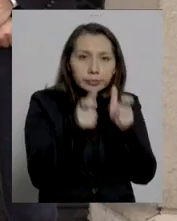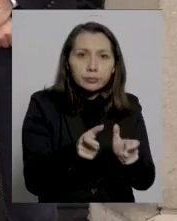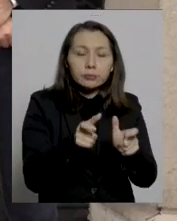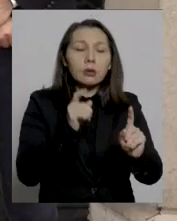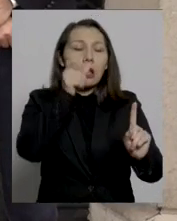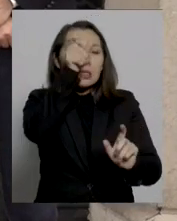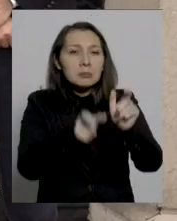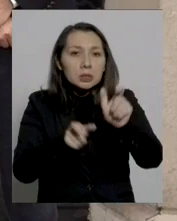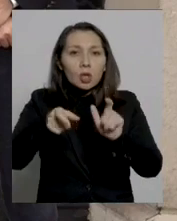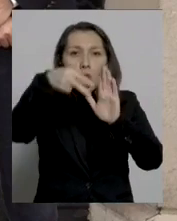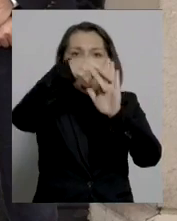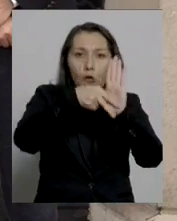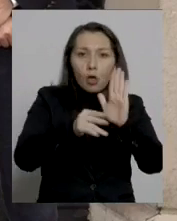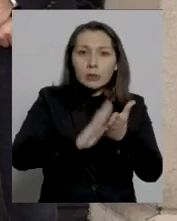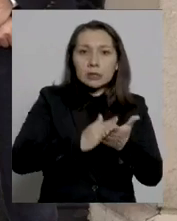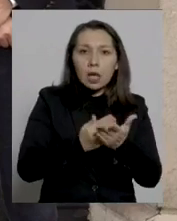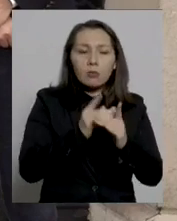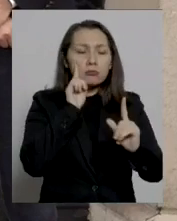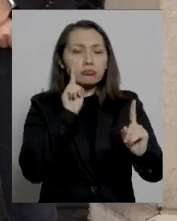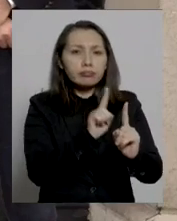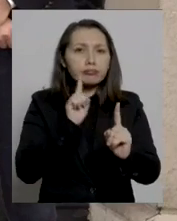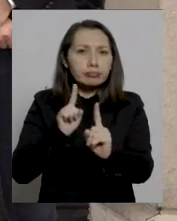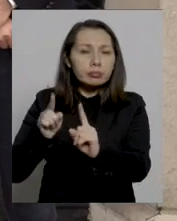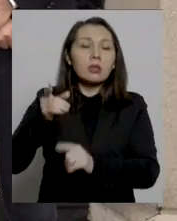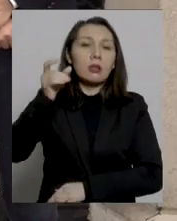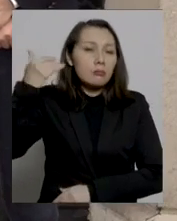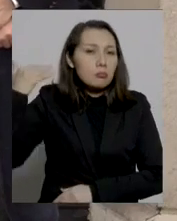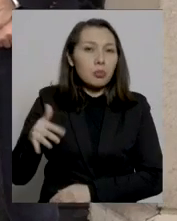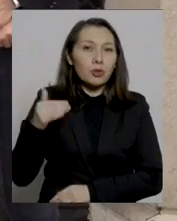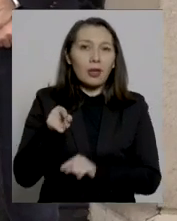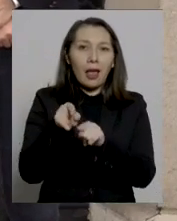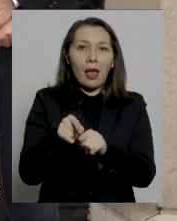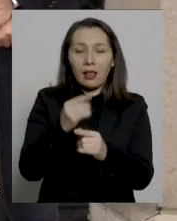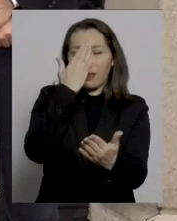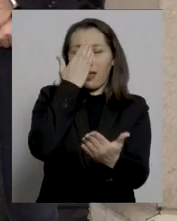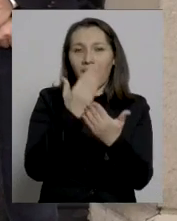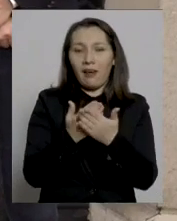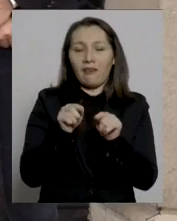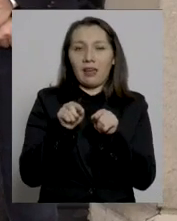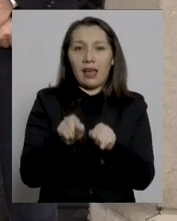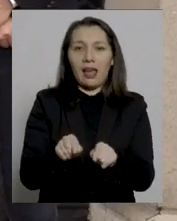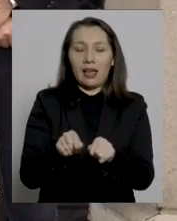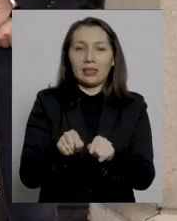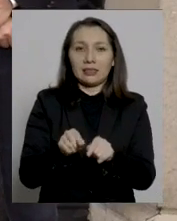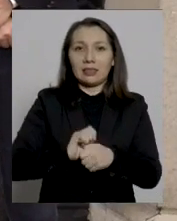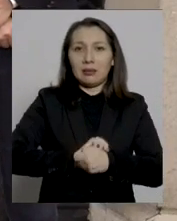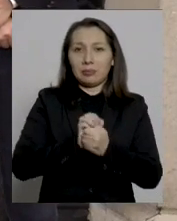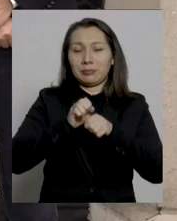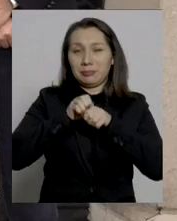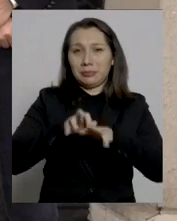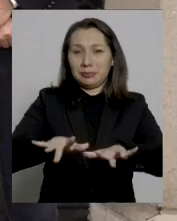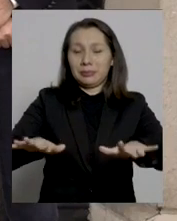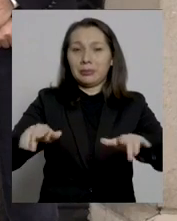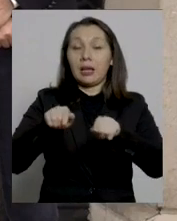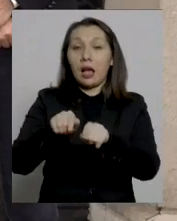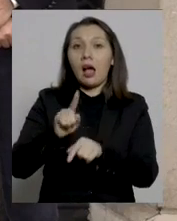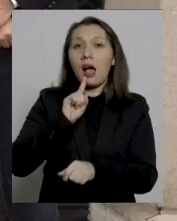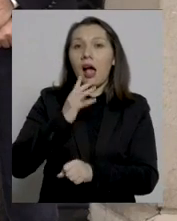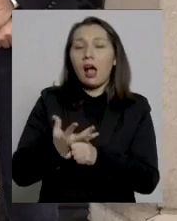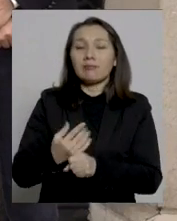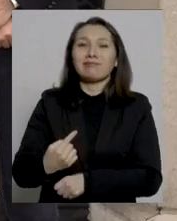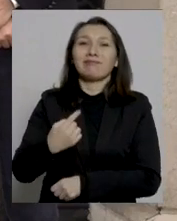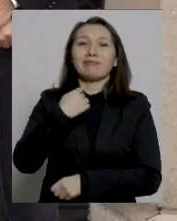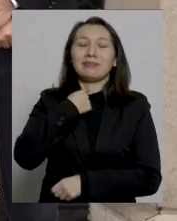fiscalización de las normas sanitarias que son fundamentales para enfrentar esta pandemia que